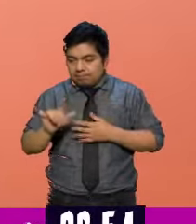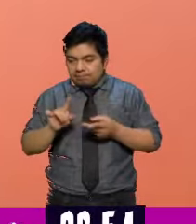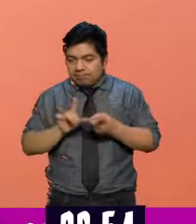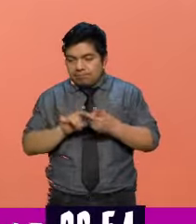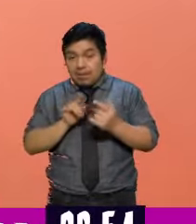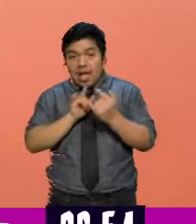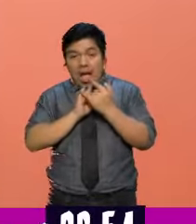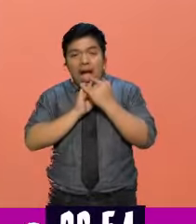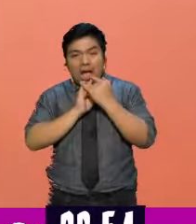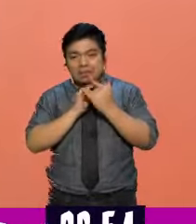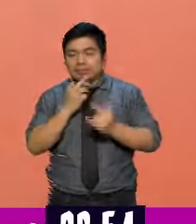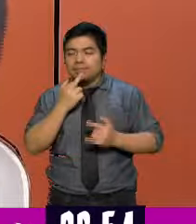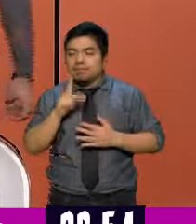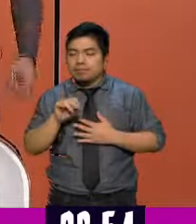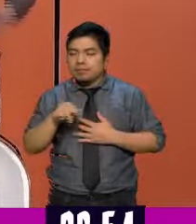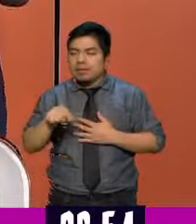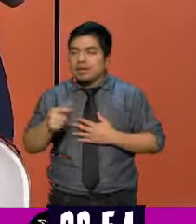del mundo,